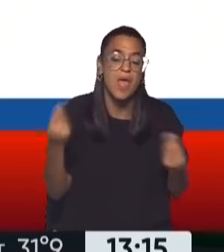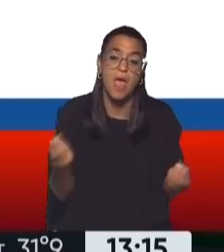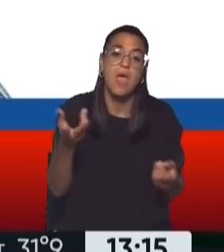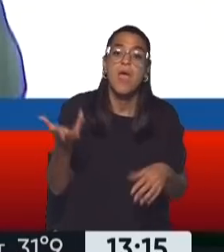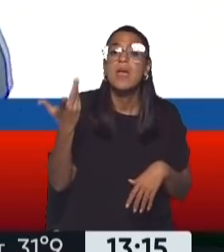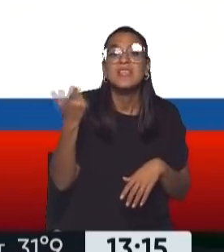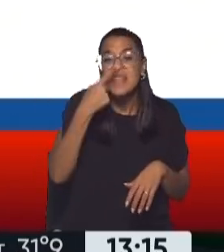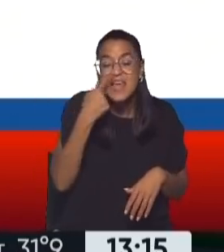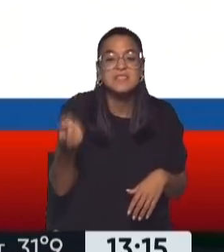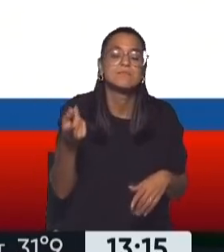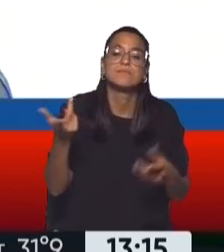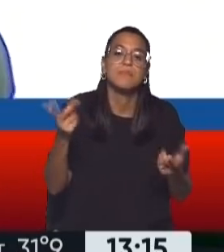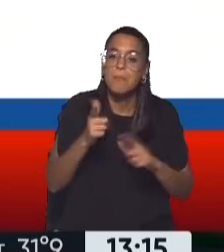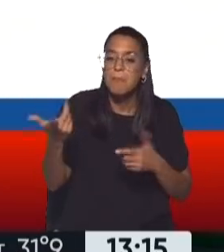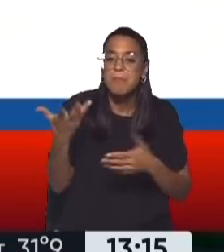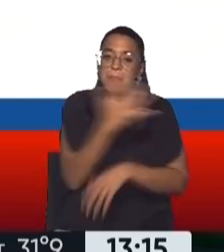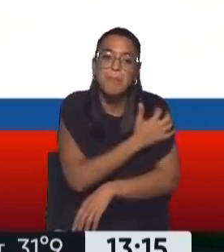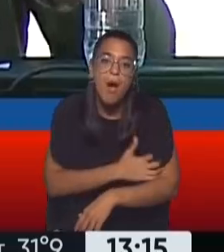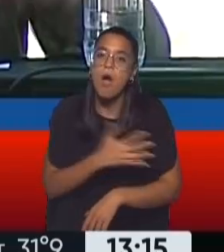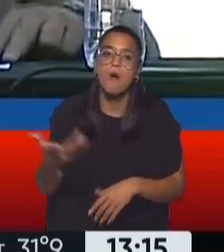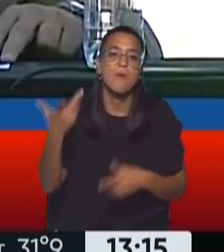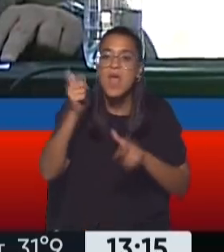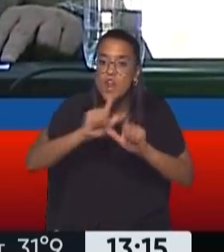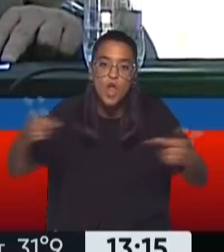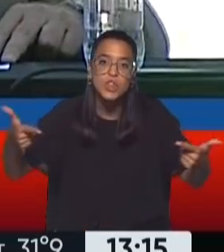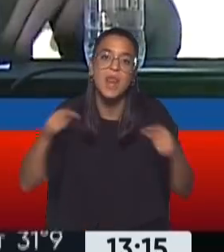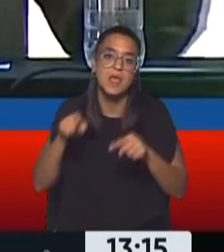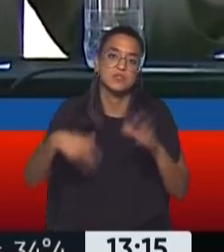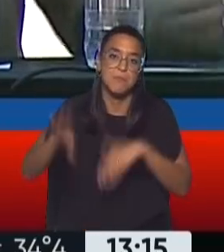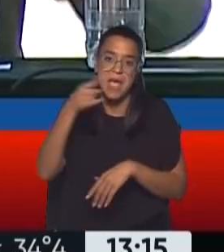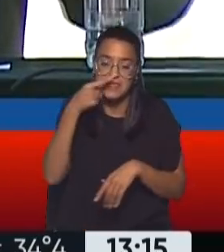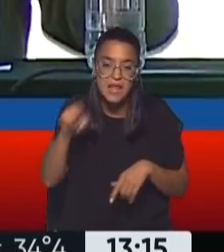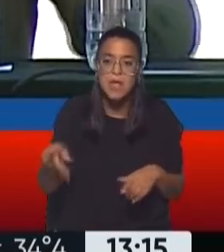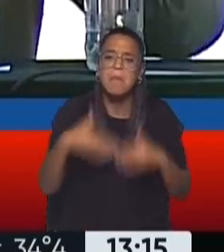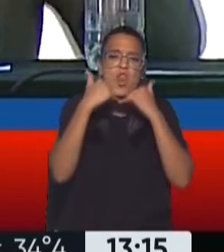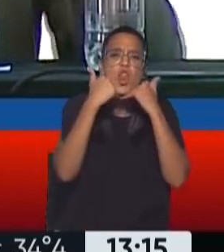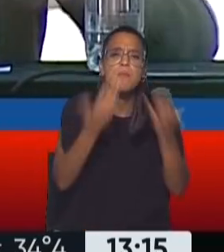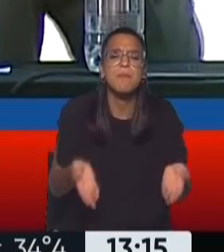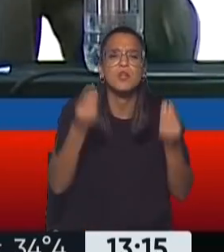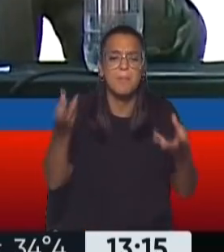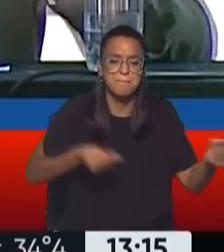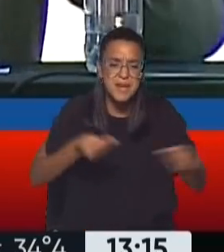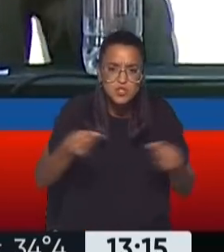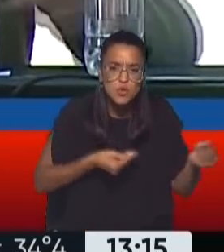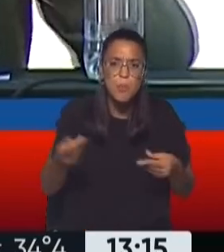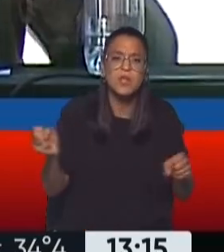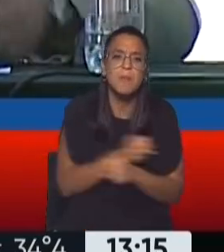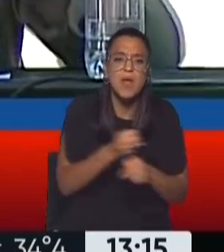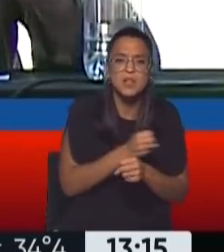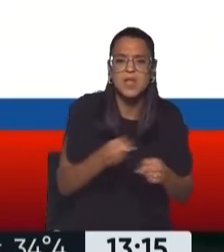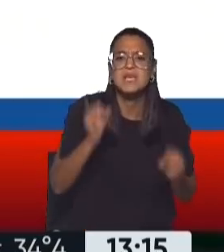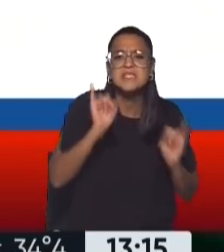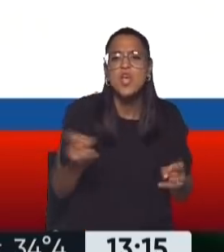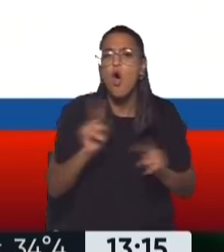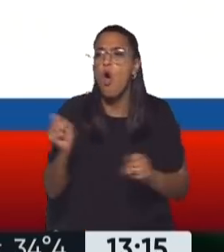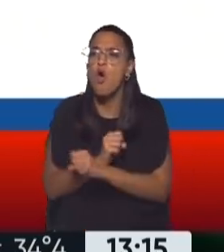menos tienen, de los más postergados y de los más desposeídos. Y no me importa qué presupuesto me aprobaron o qué presupuesto me